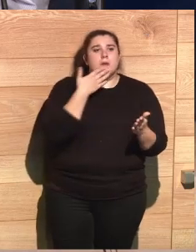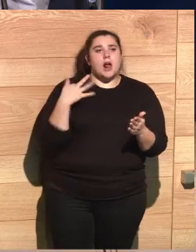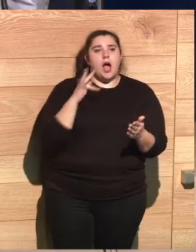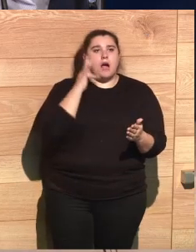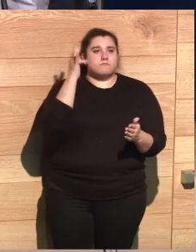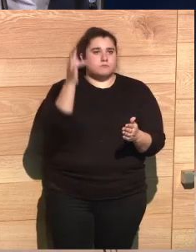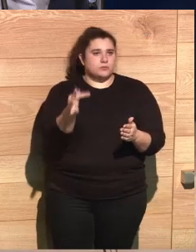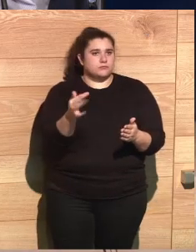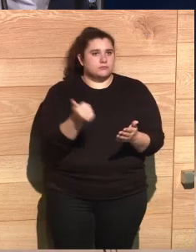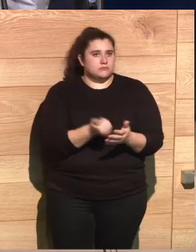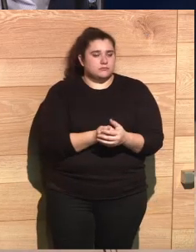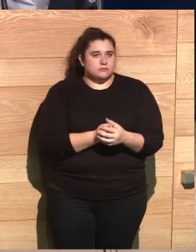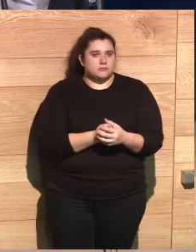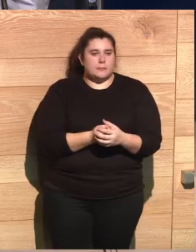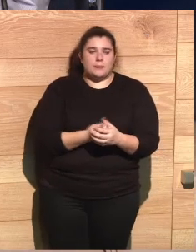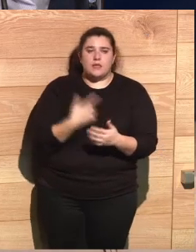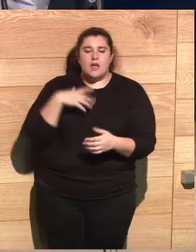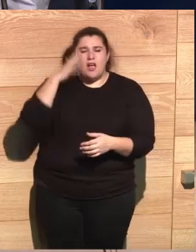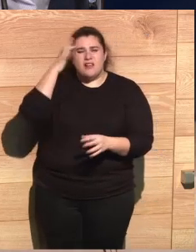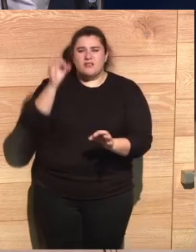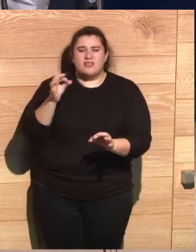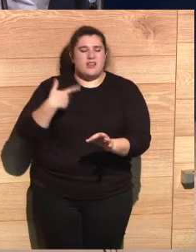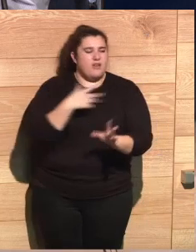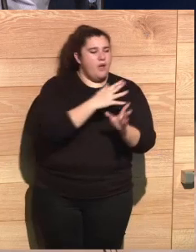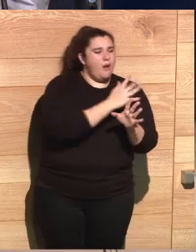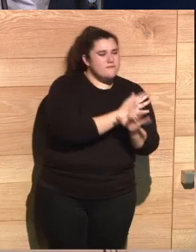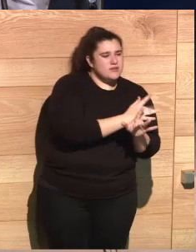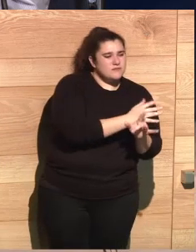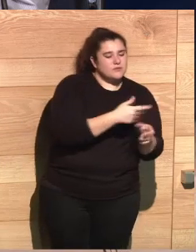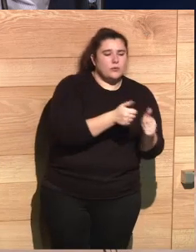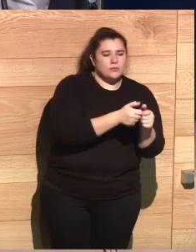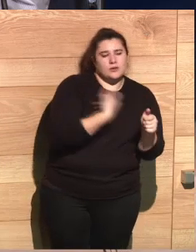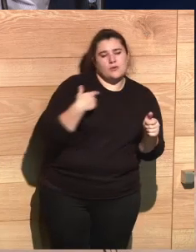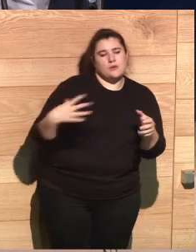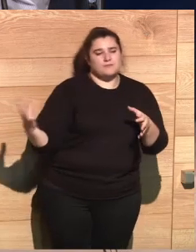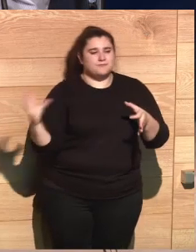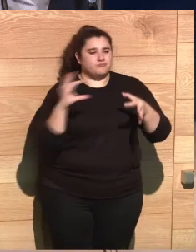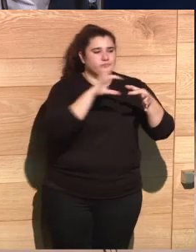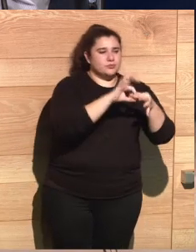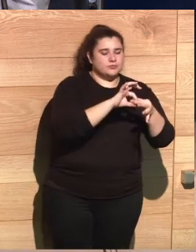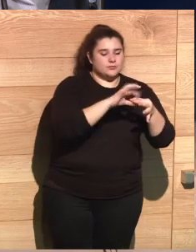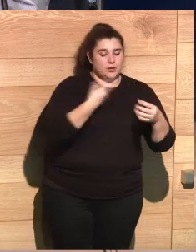¿Se ha metido la lógica de los videojuegos en nuestro día a día?